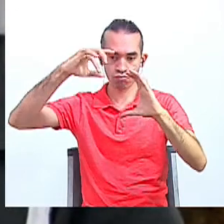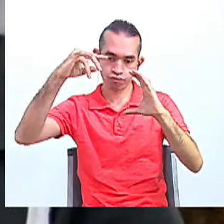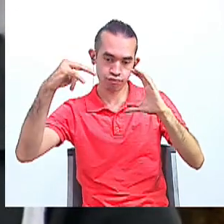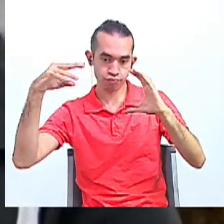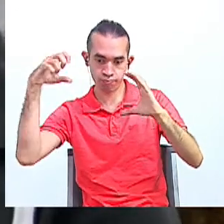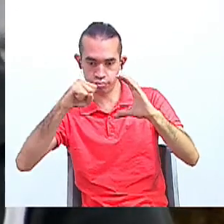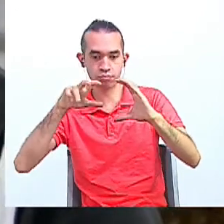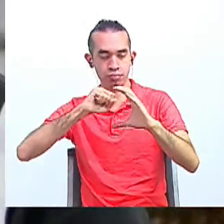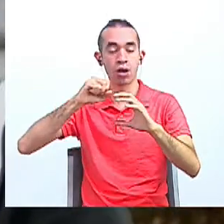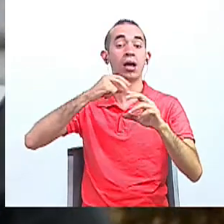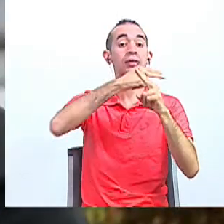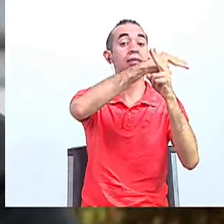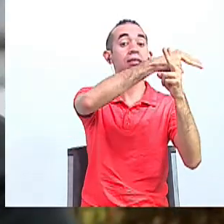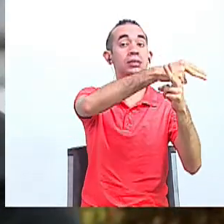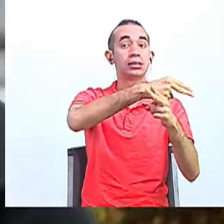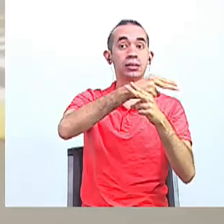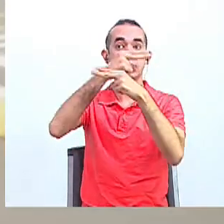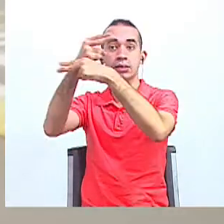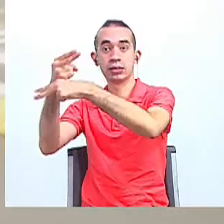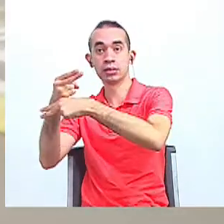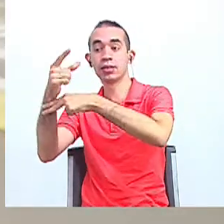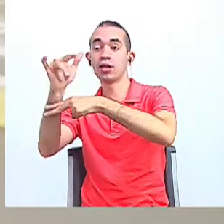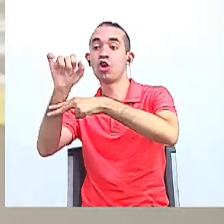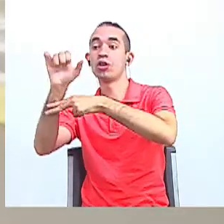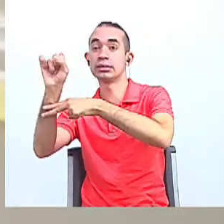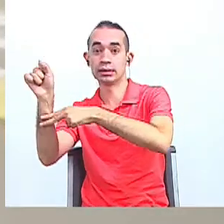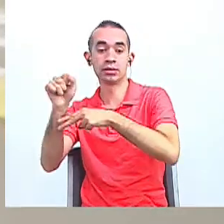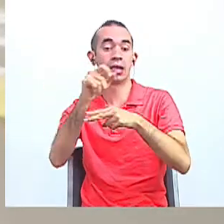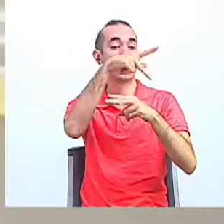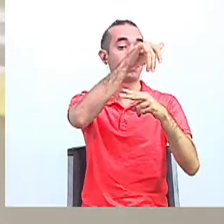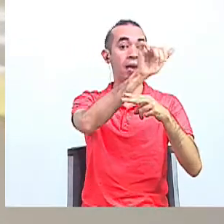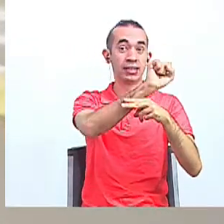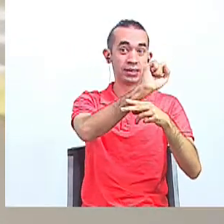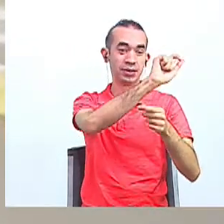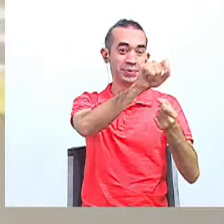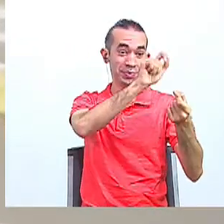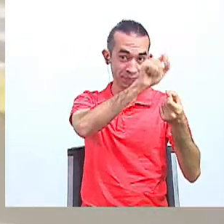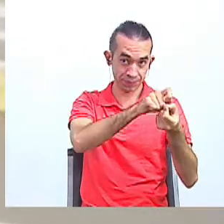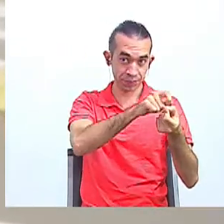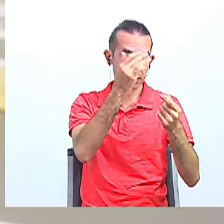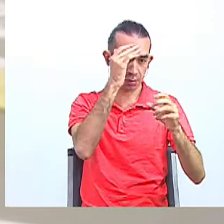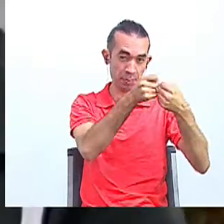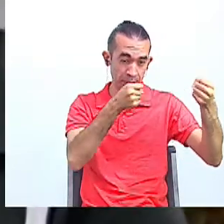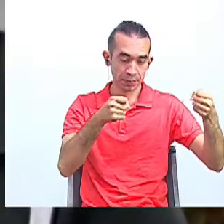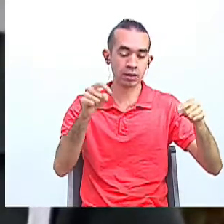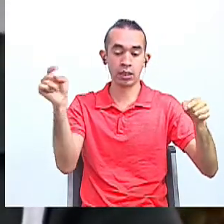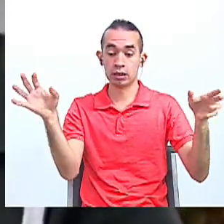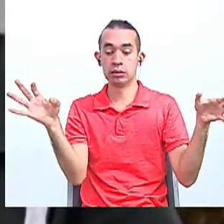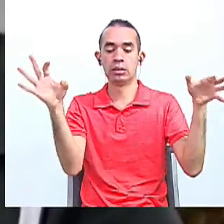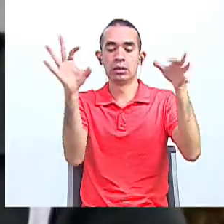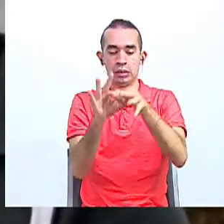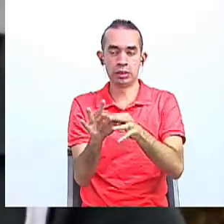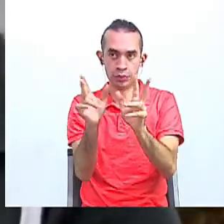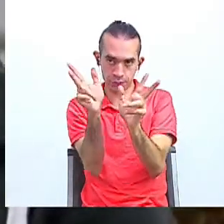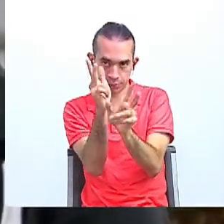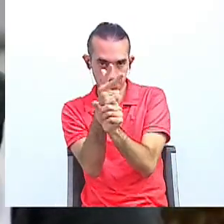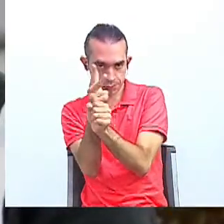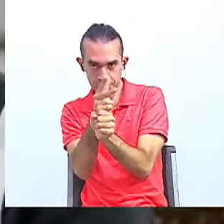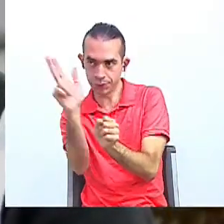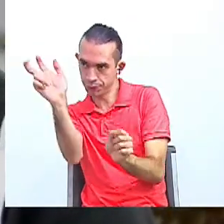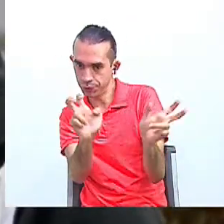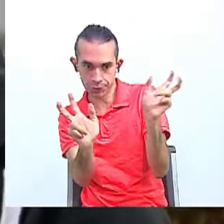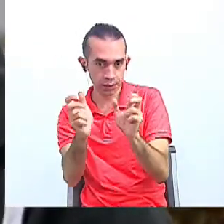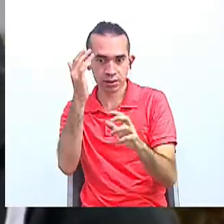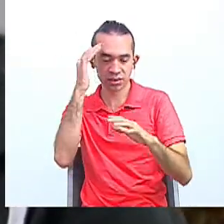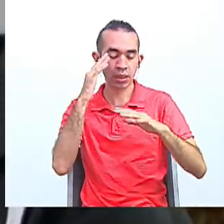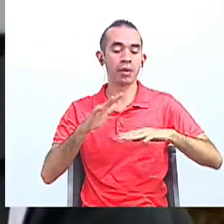2 satélites, del GLONASS y el GPS. De esta manera se procesa la información para obtener las coordenadas, ya sea planas